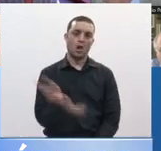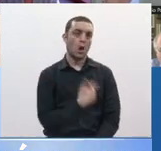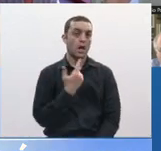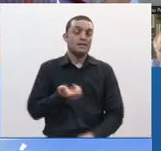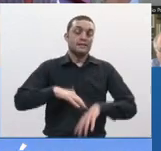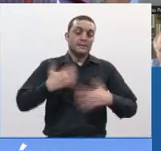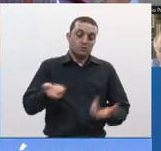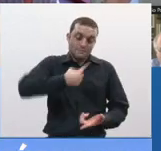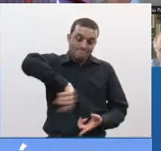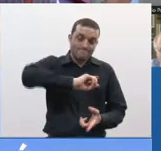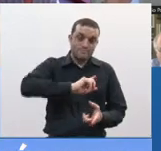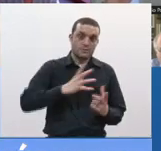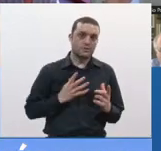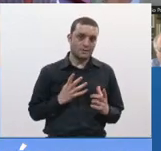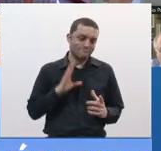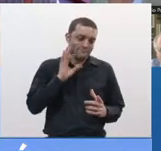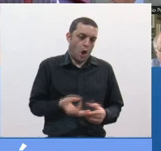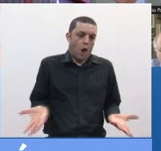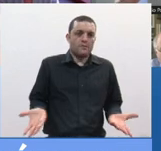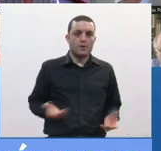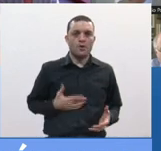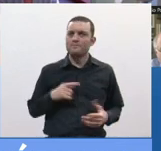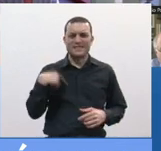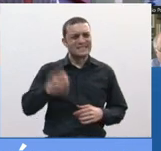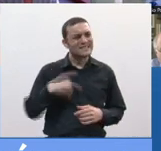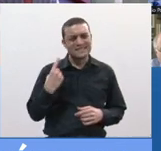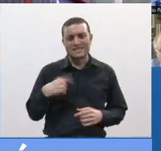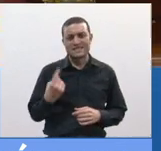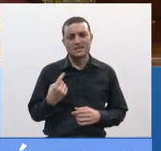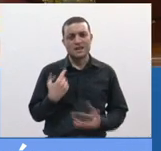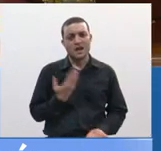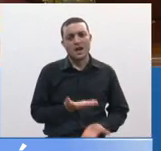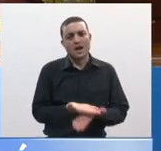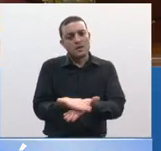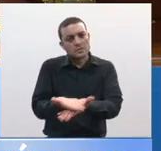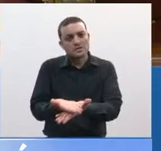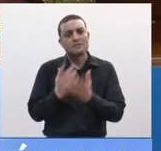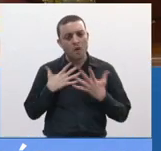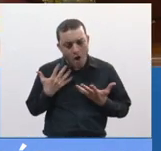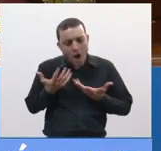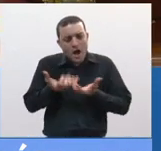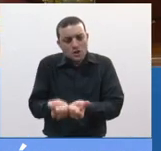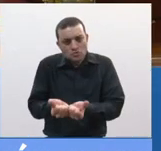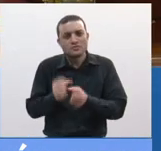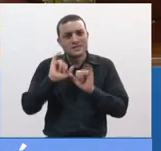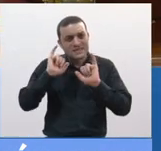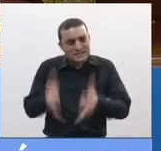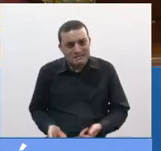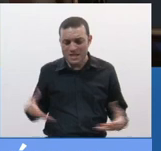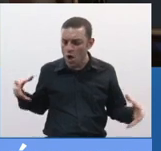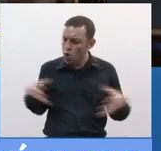Así que nosotros, obviamente, vamos a acompañar como bloque, primero el trabajo que está haciendo la Comisión de